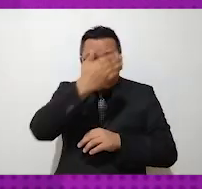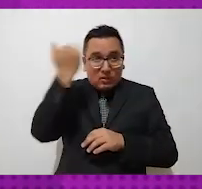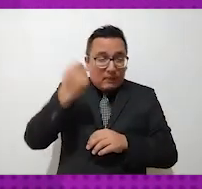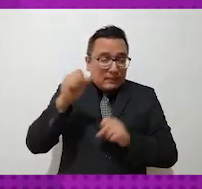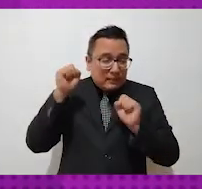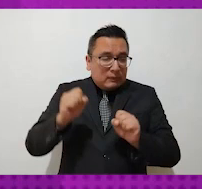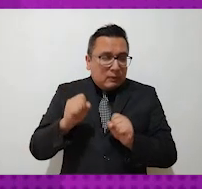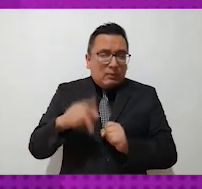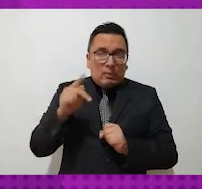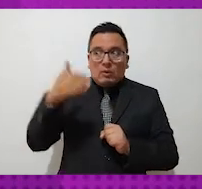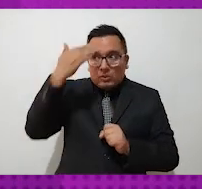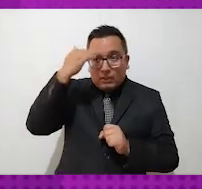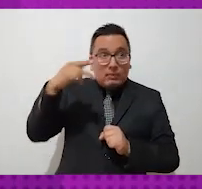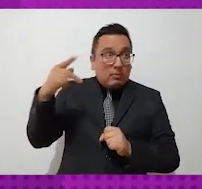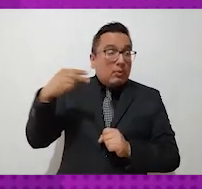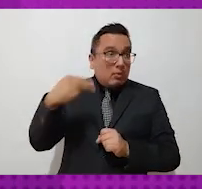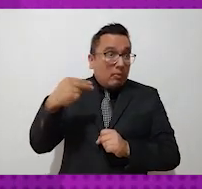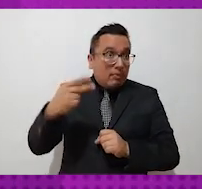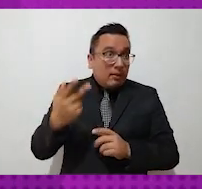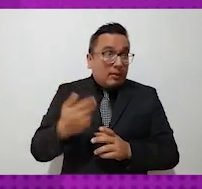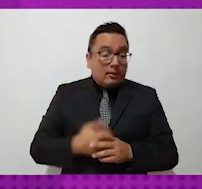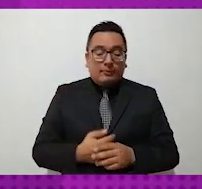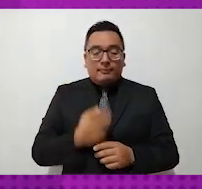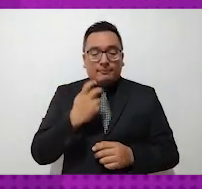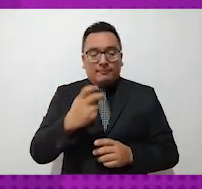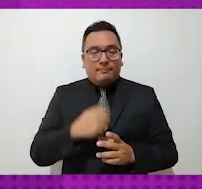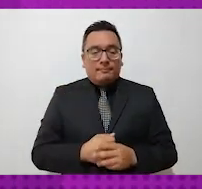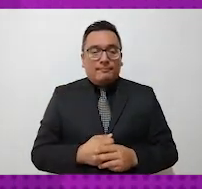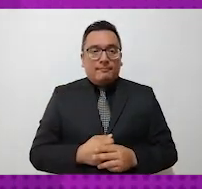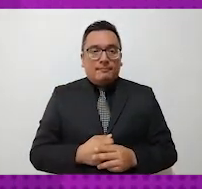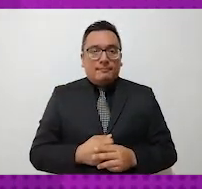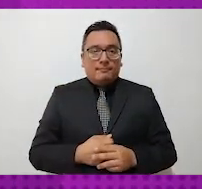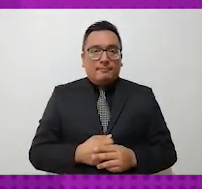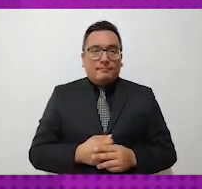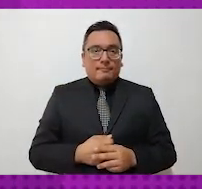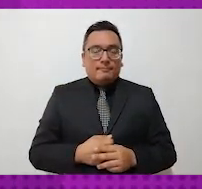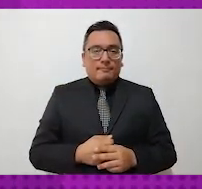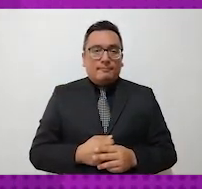sí el nombre del servidor público al que están señalando.